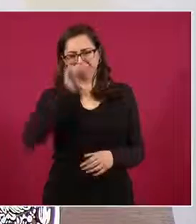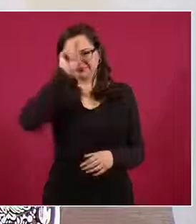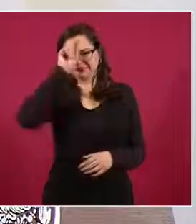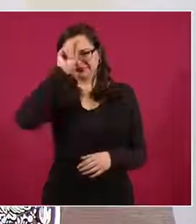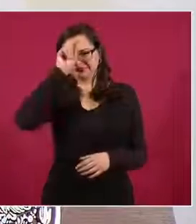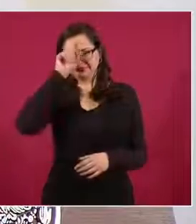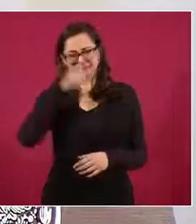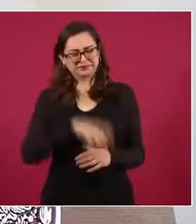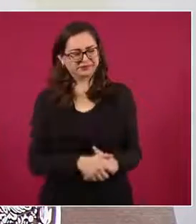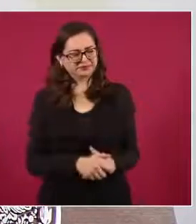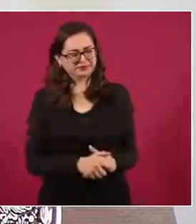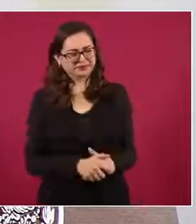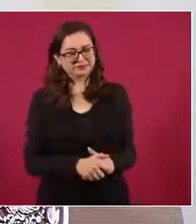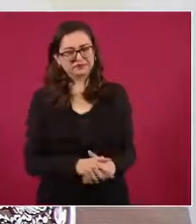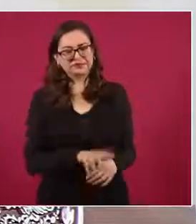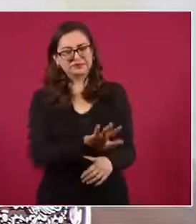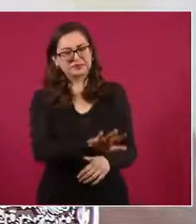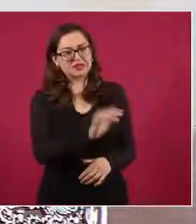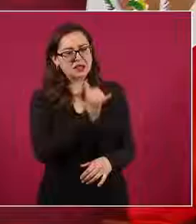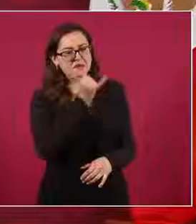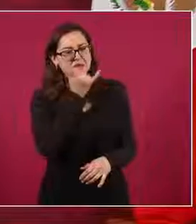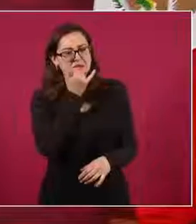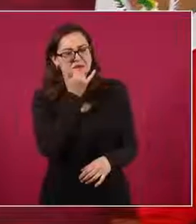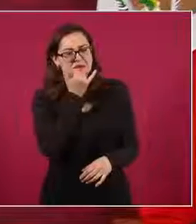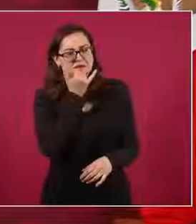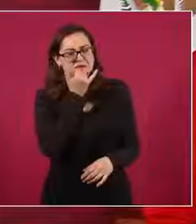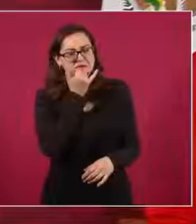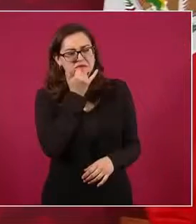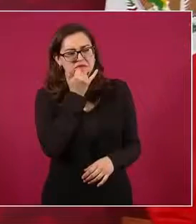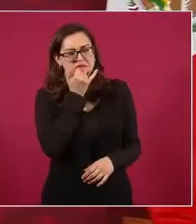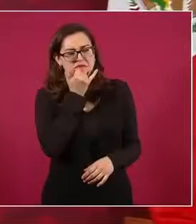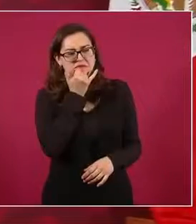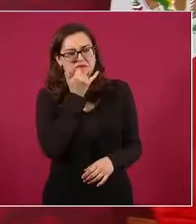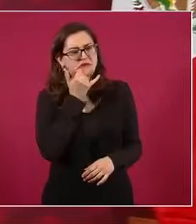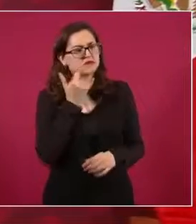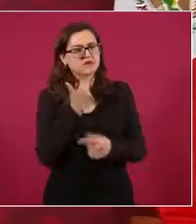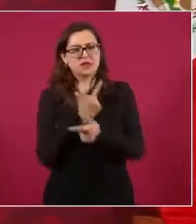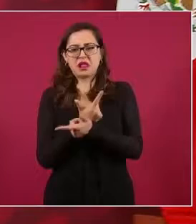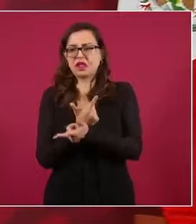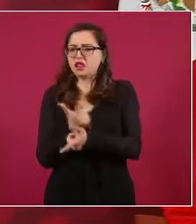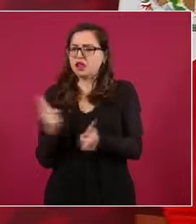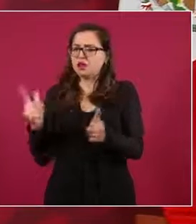¿Y dónde queda la libertad de cátedra